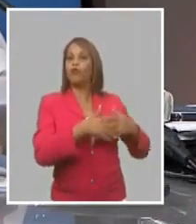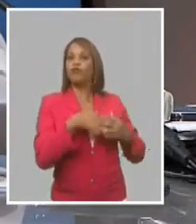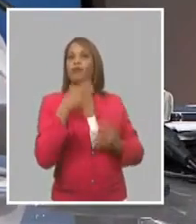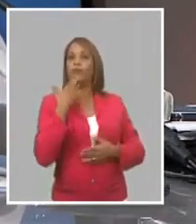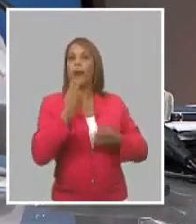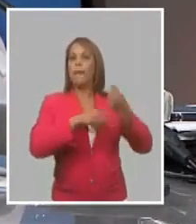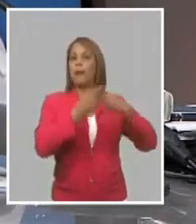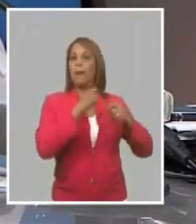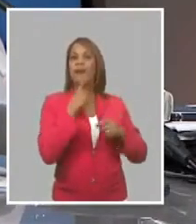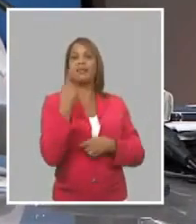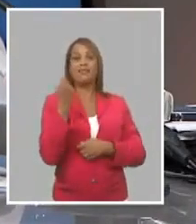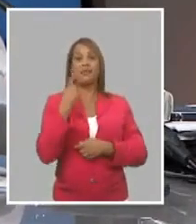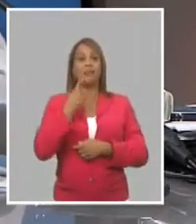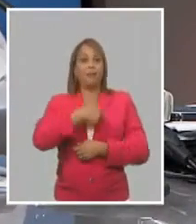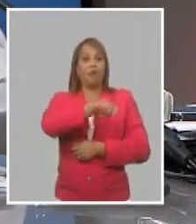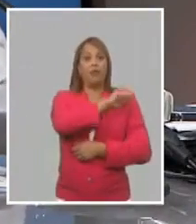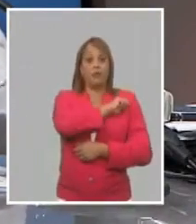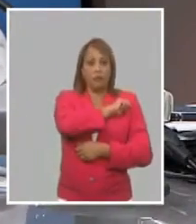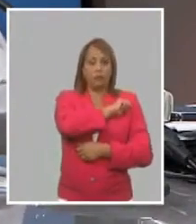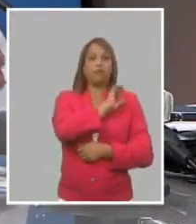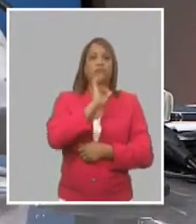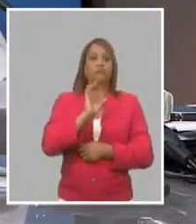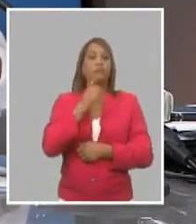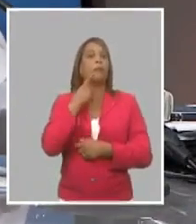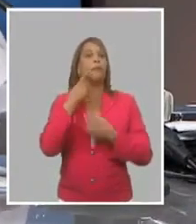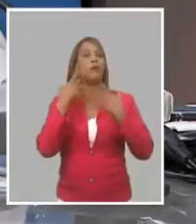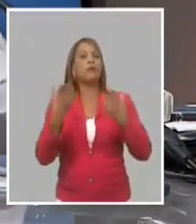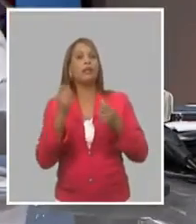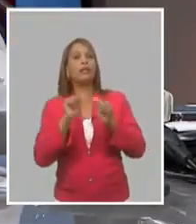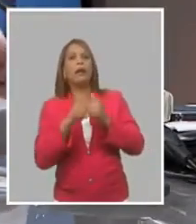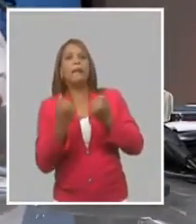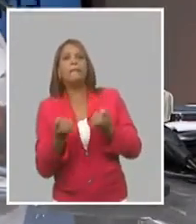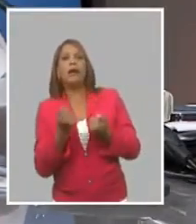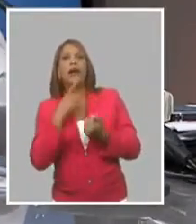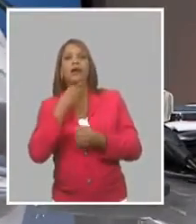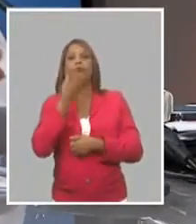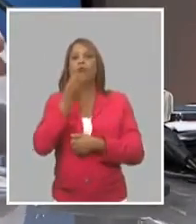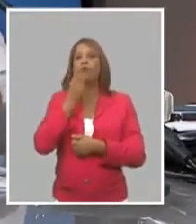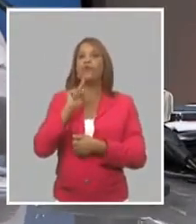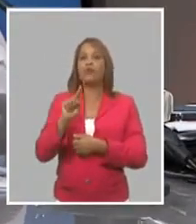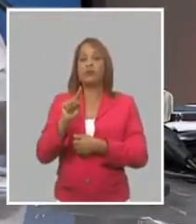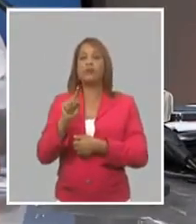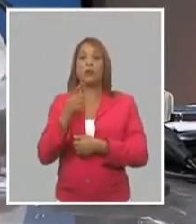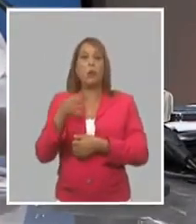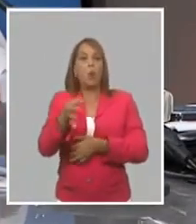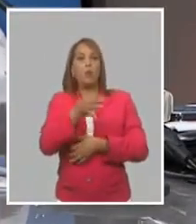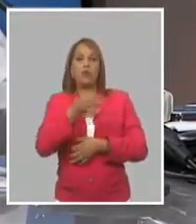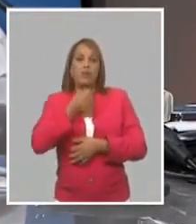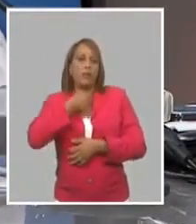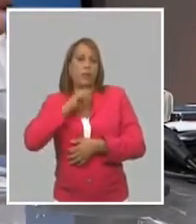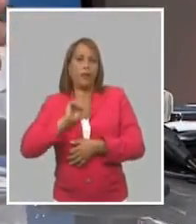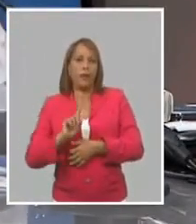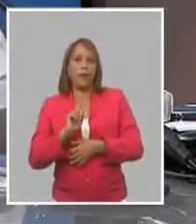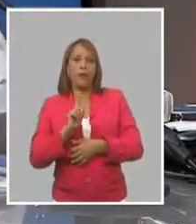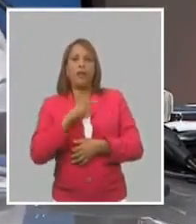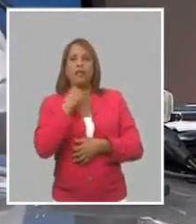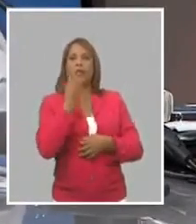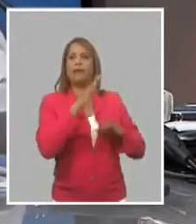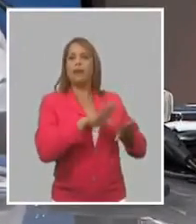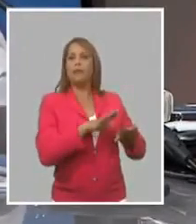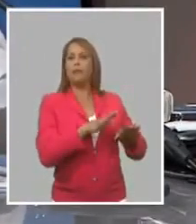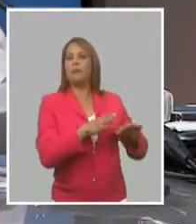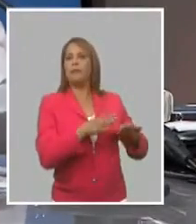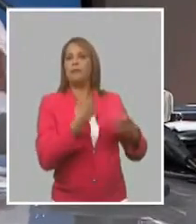primera necesidad para la población. Pensamos que es una empresa de pan y dulce y hace el pan de la población en un municipio. Tiene pérdida, tú dices, bueno, la va a